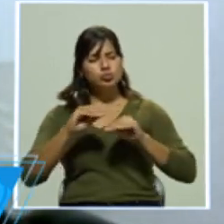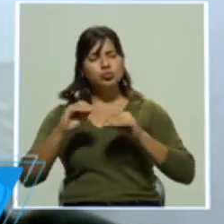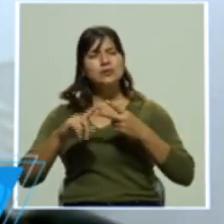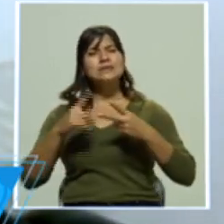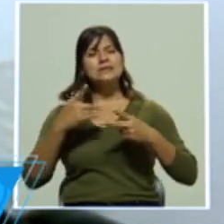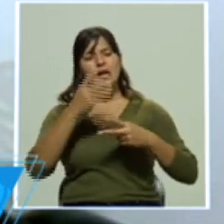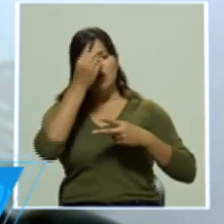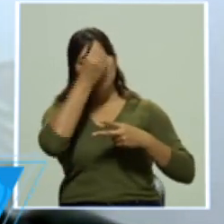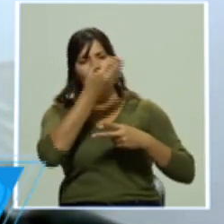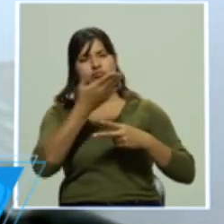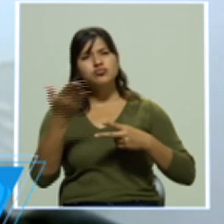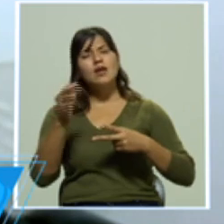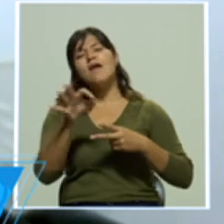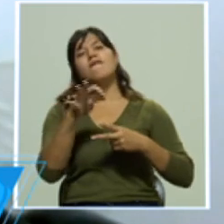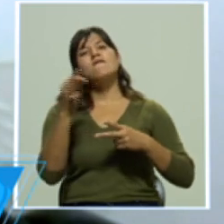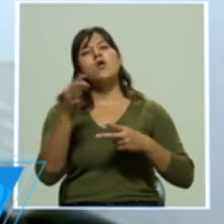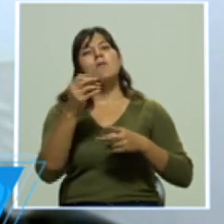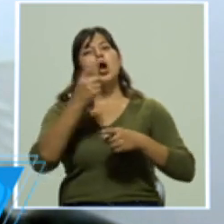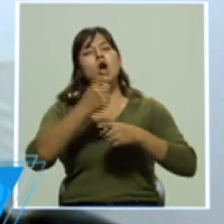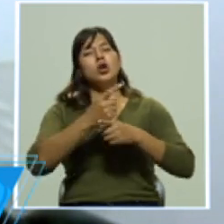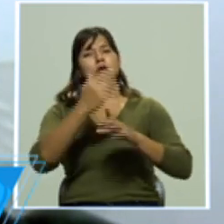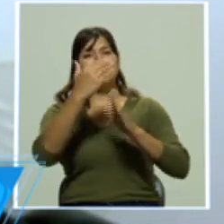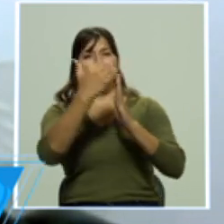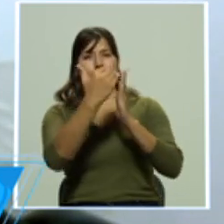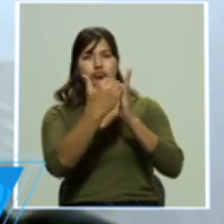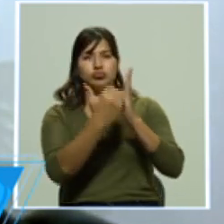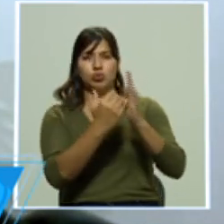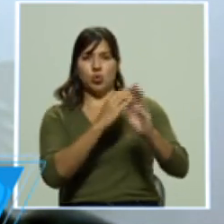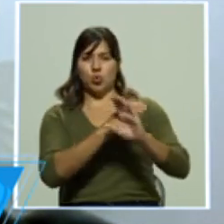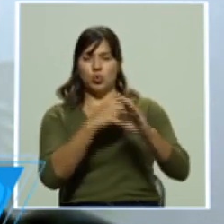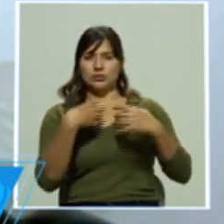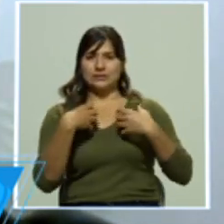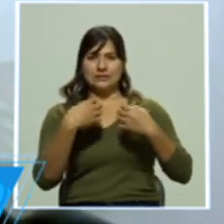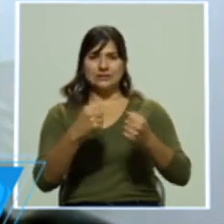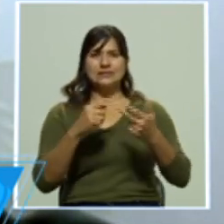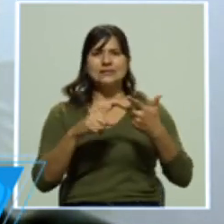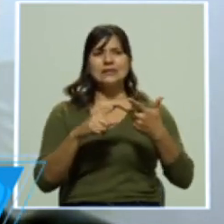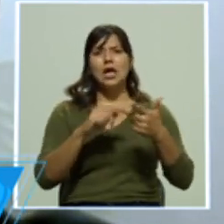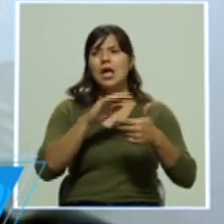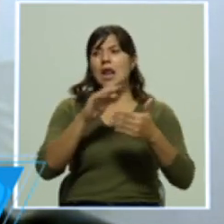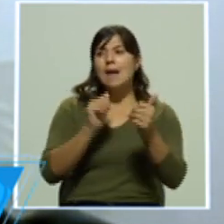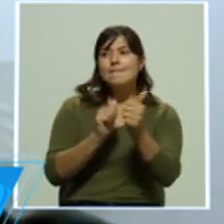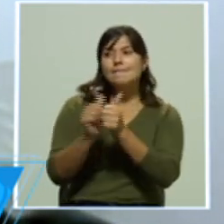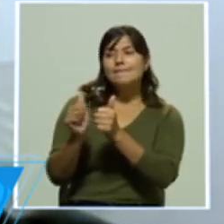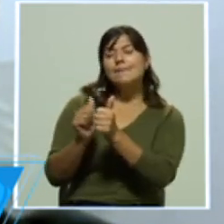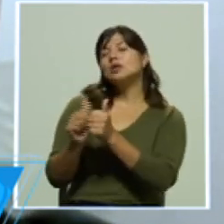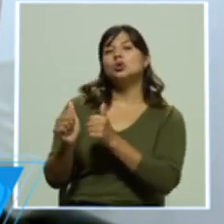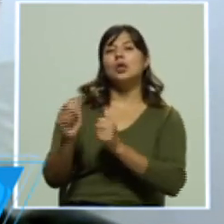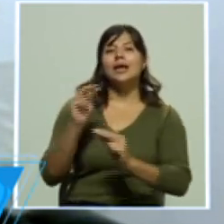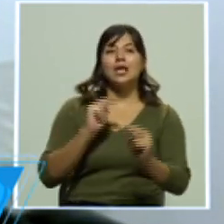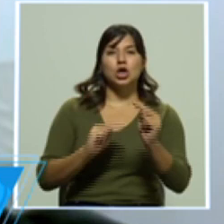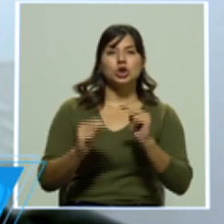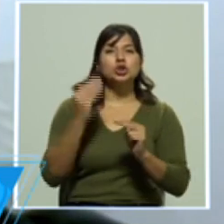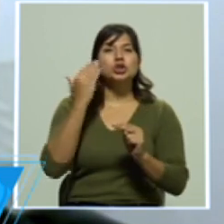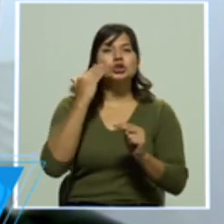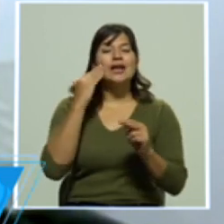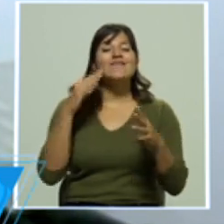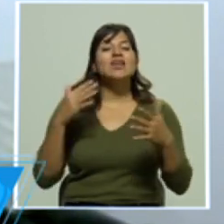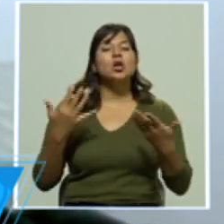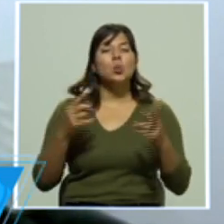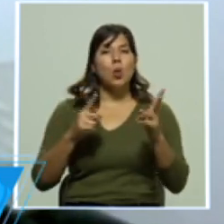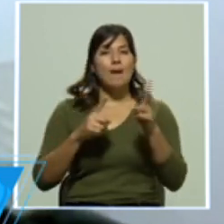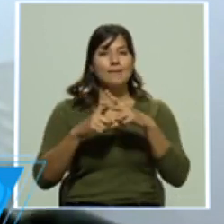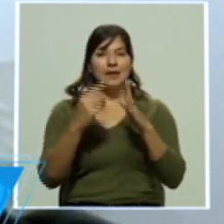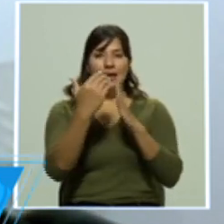protocolos. La inmensa mayoría de los negocios tienen pleno conocimiento de cómo se debe actuar a nivel de protocolos.